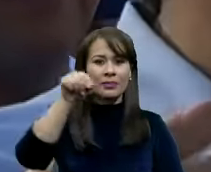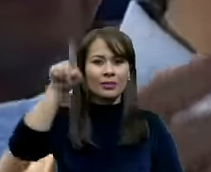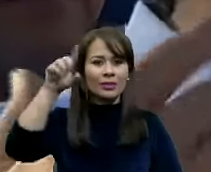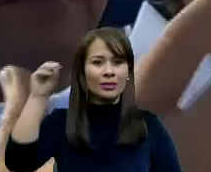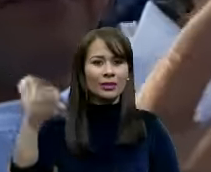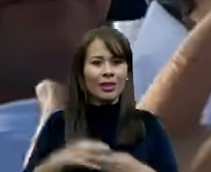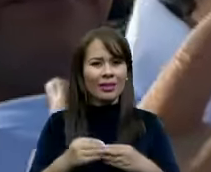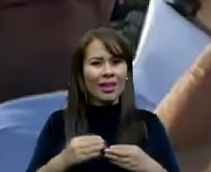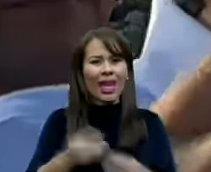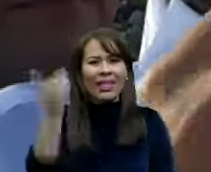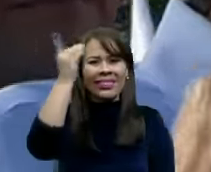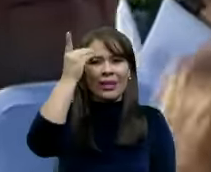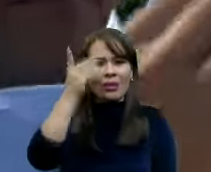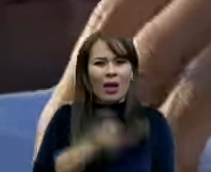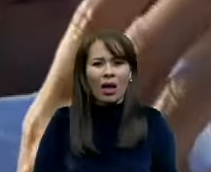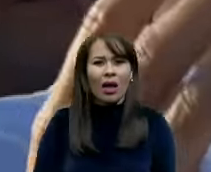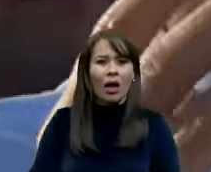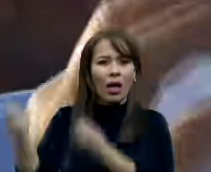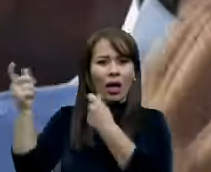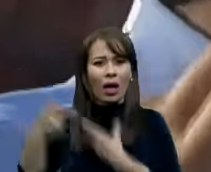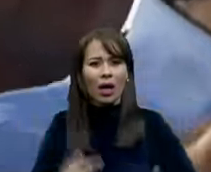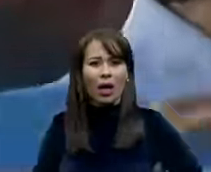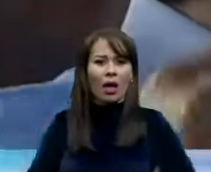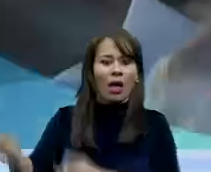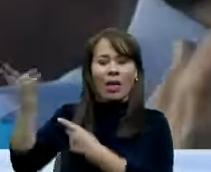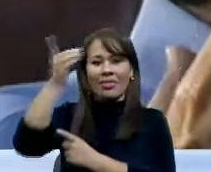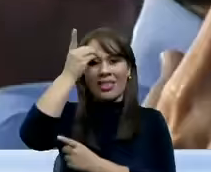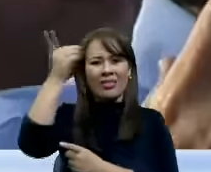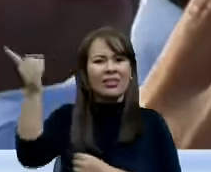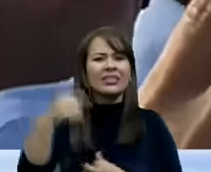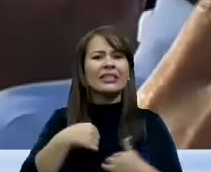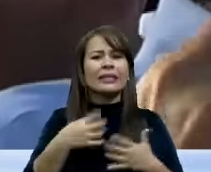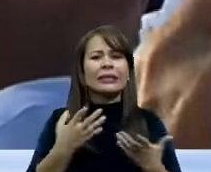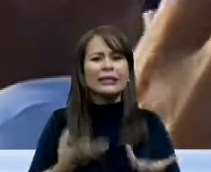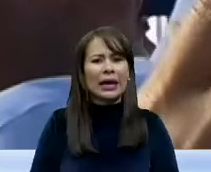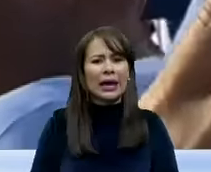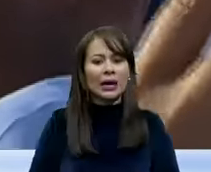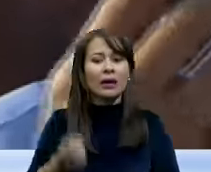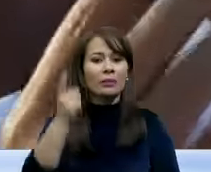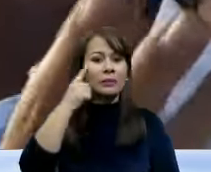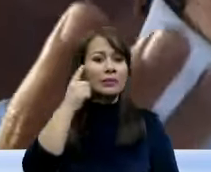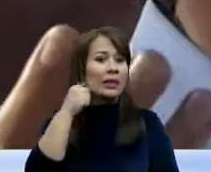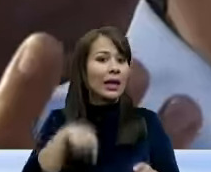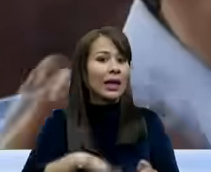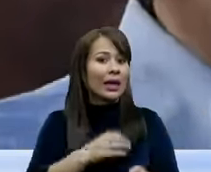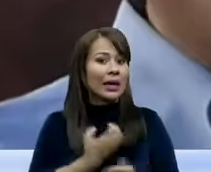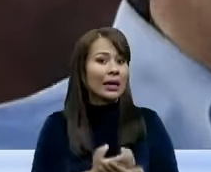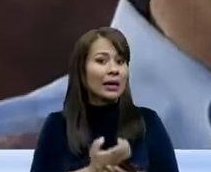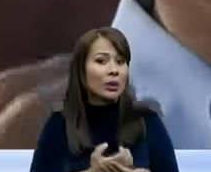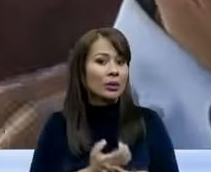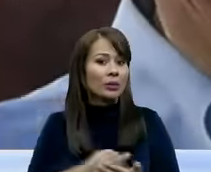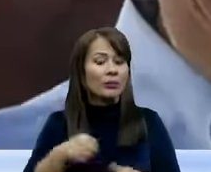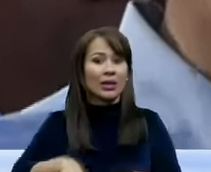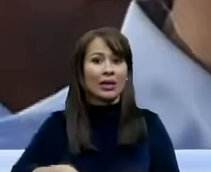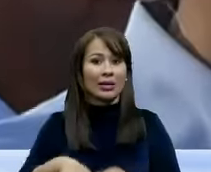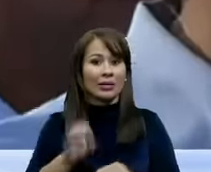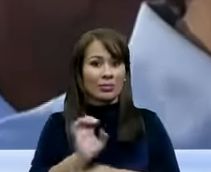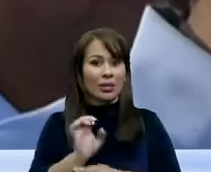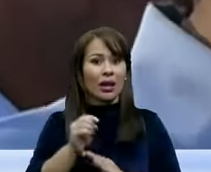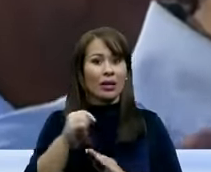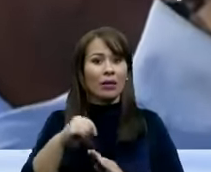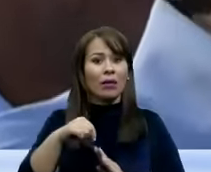más en deuda, porque ellos quieren mantener la ficción de que la economía se ha recuperado, cuando en